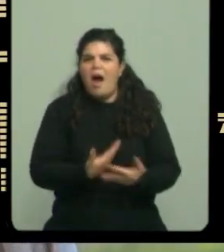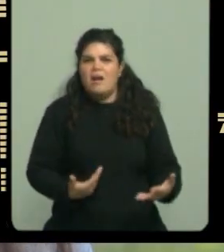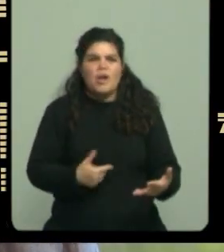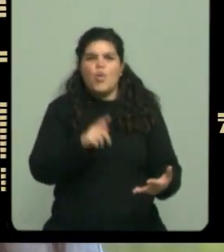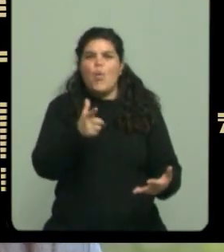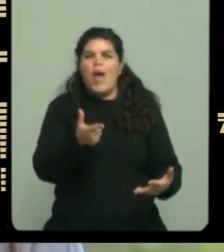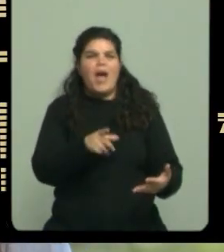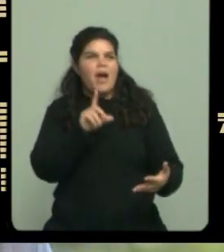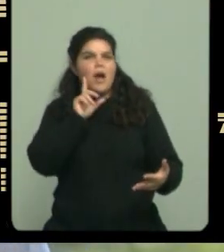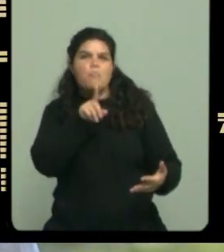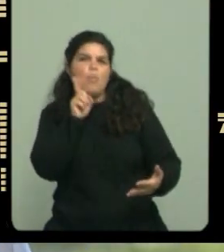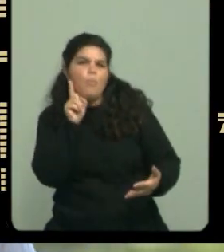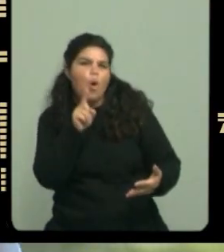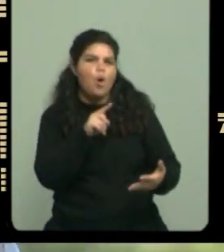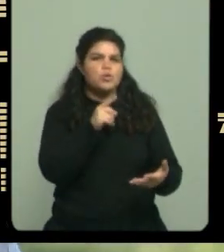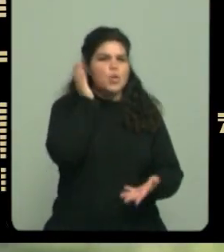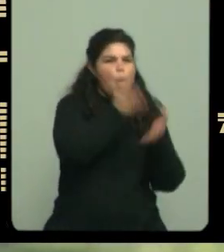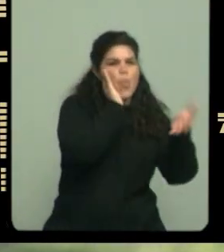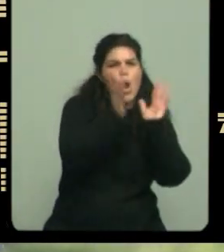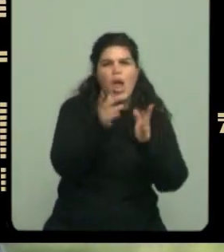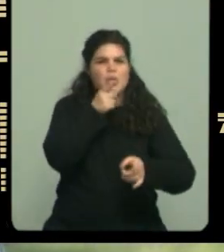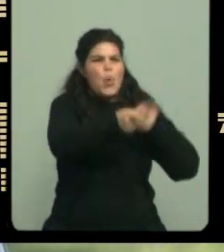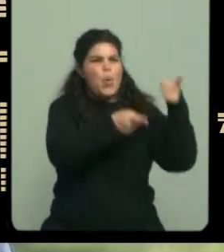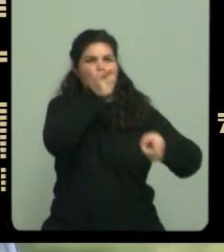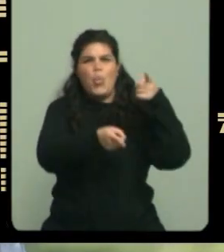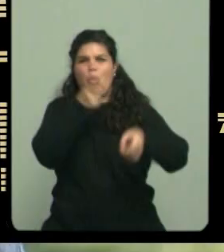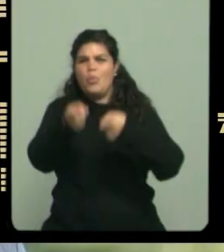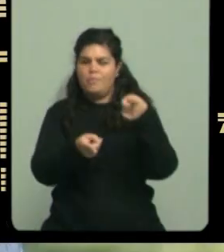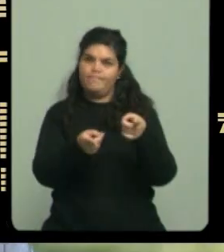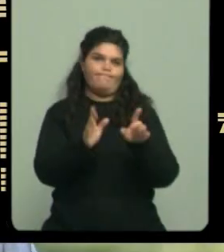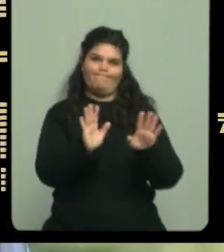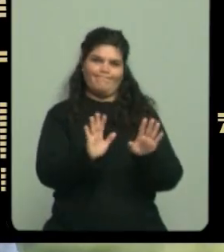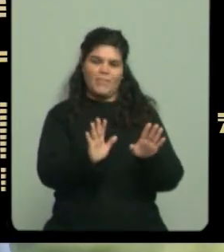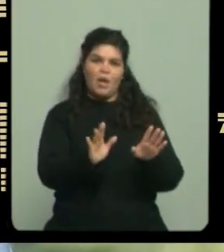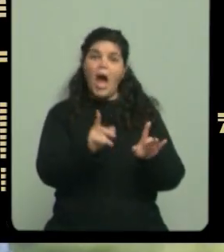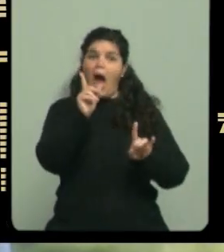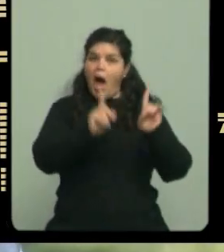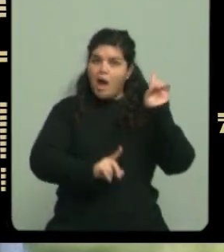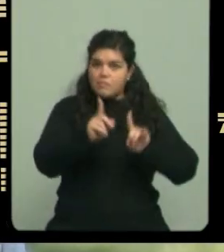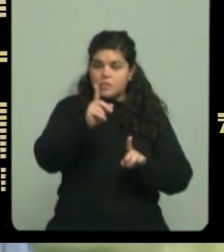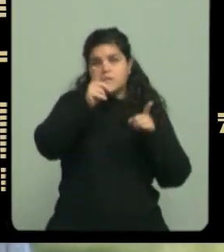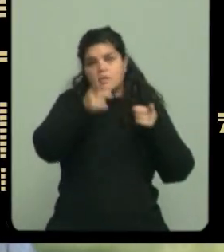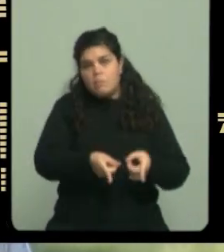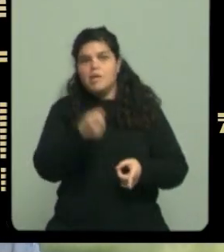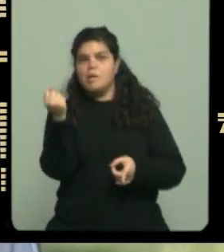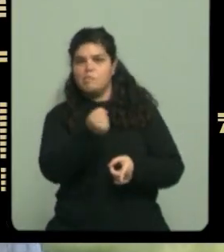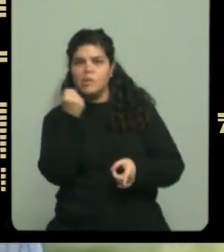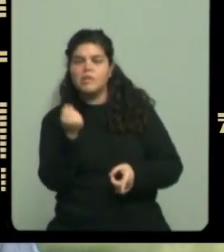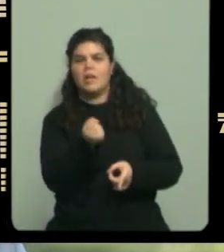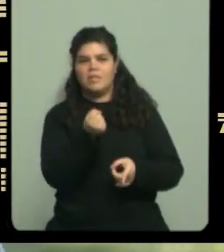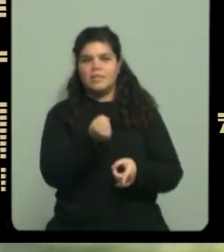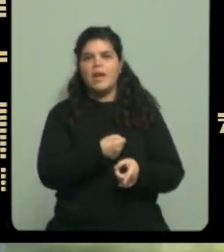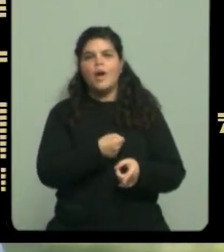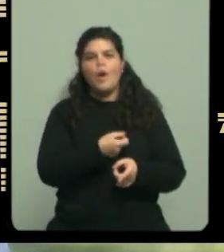ejercer violencia por simplemente estar en una mala situación. Obvio que si después no se respetan y se sigue